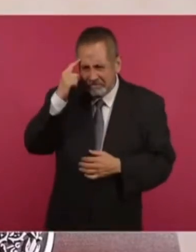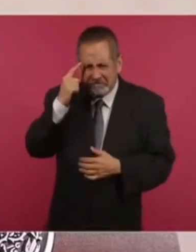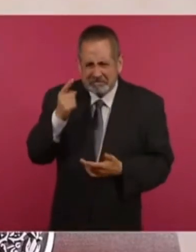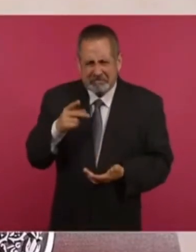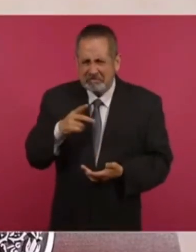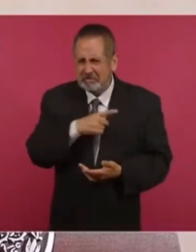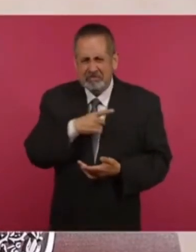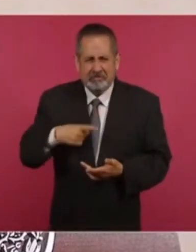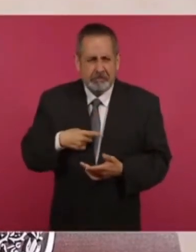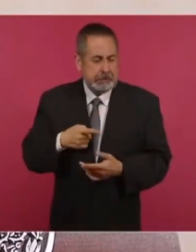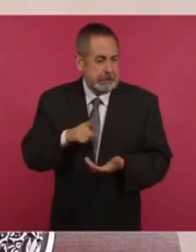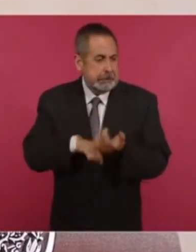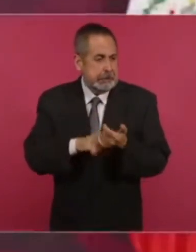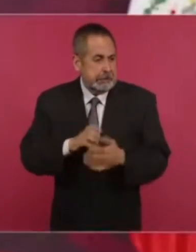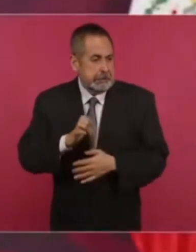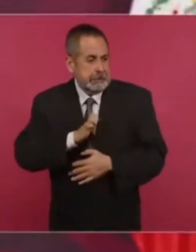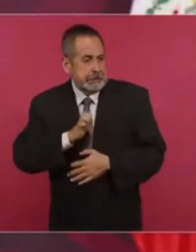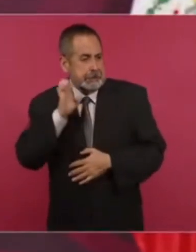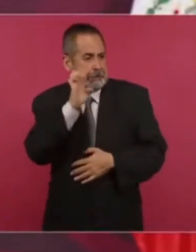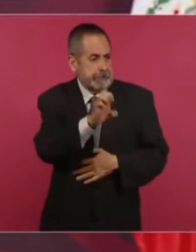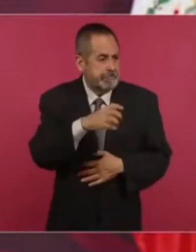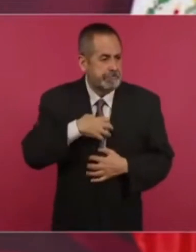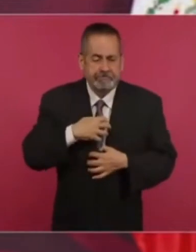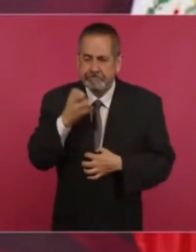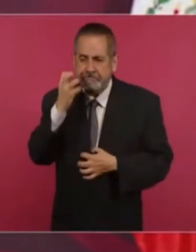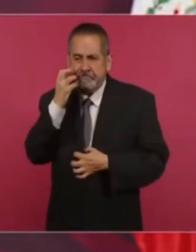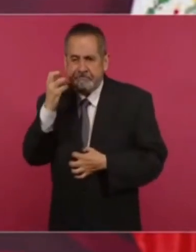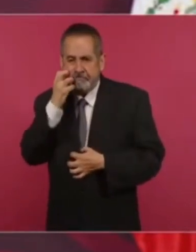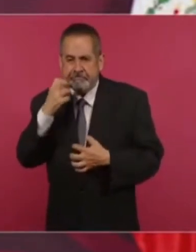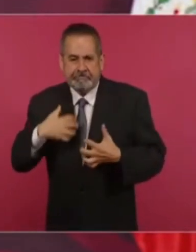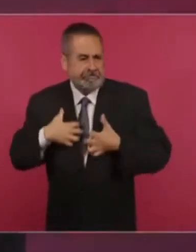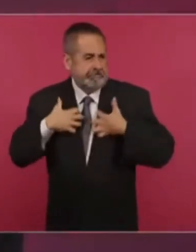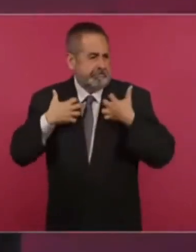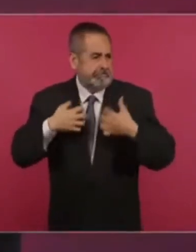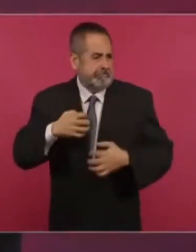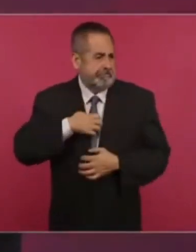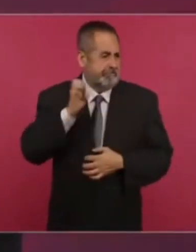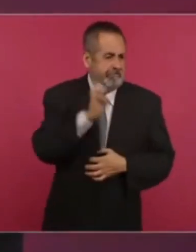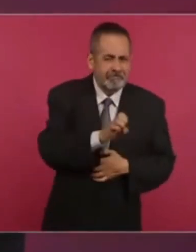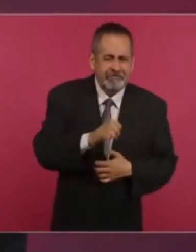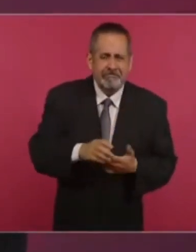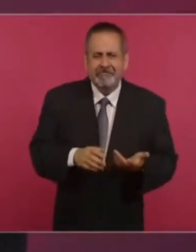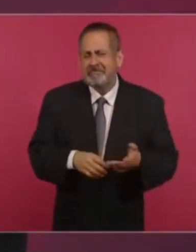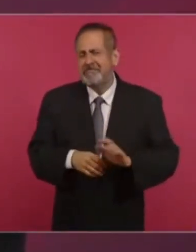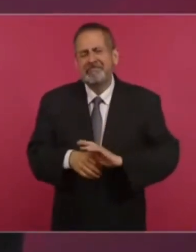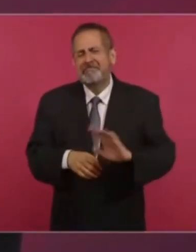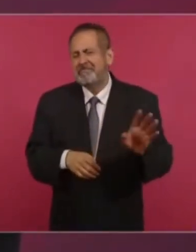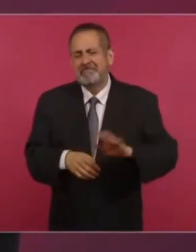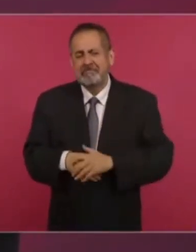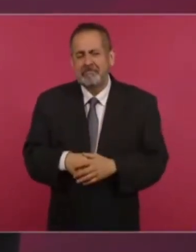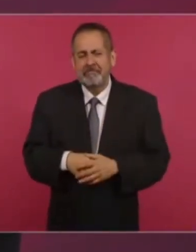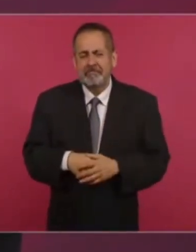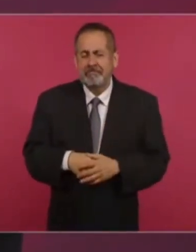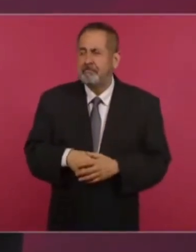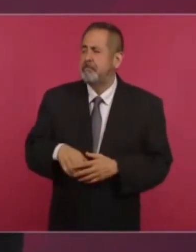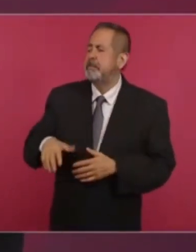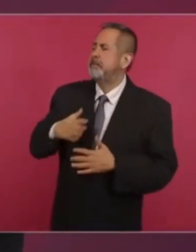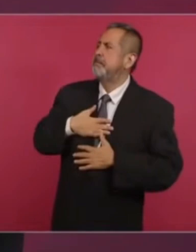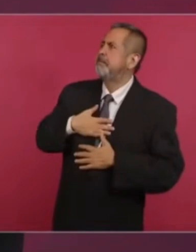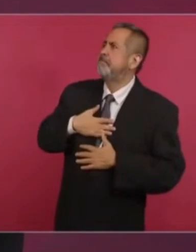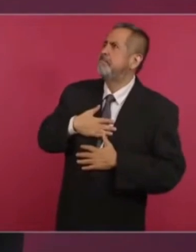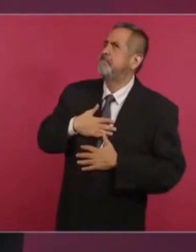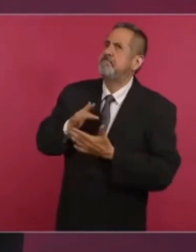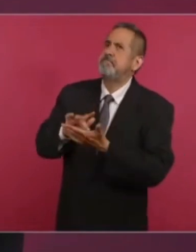no hay que odiar, no hay que amargarse, hay que darle gracias a la vida.